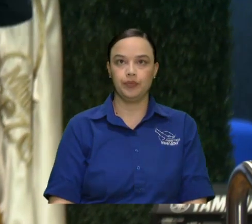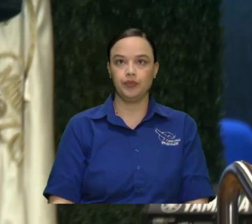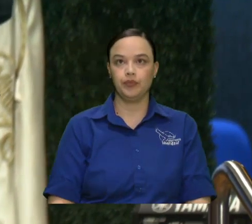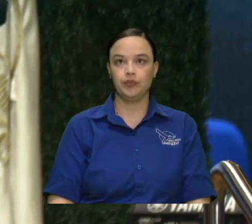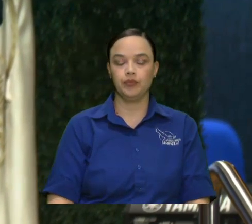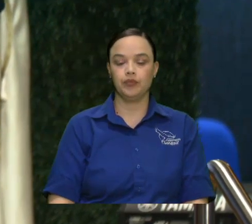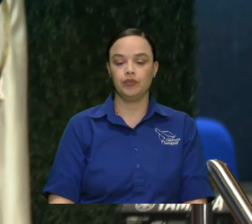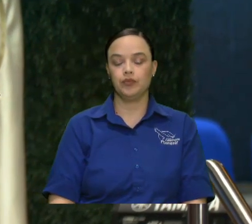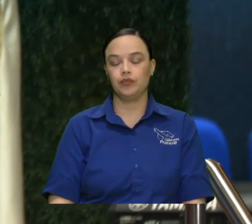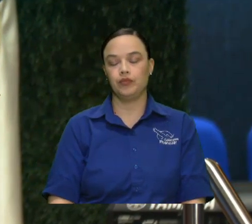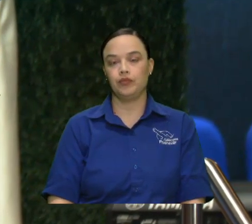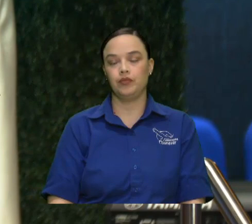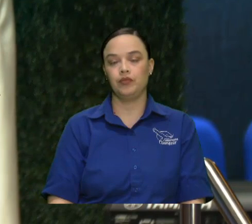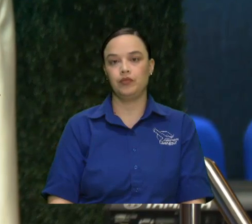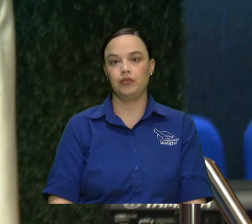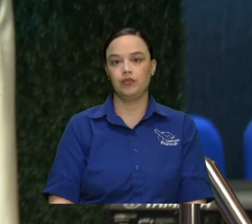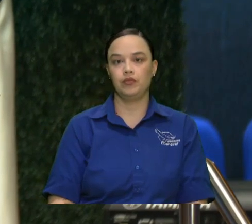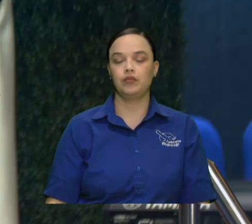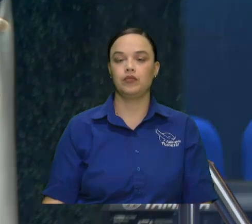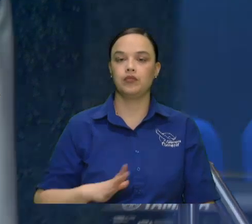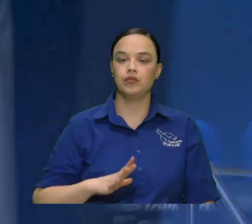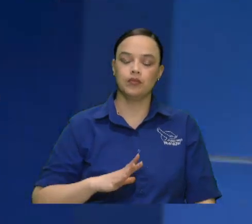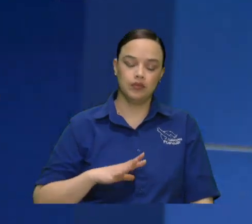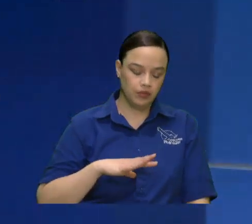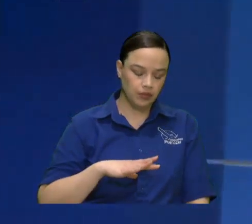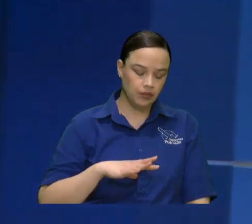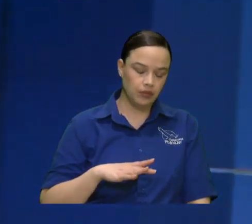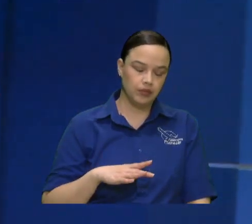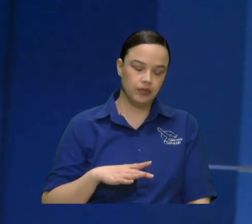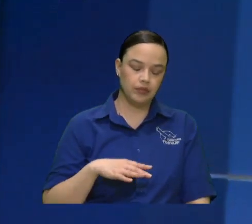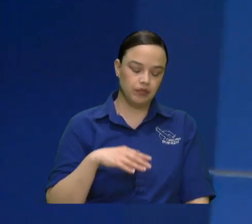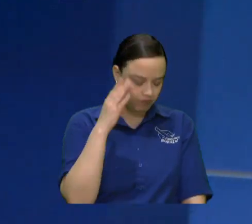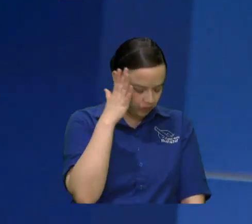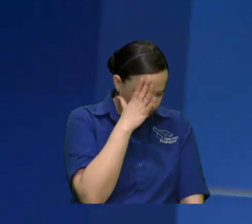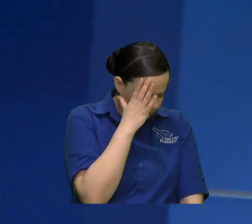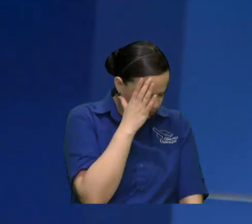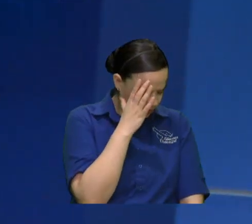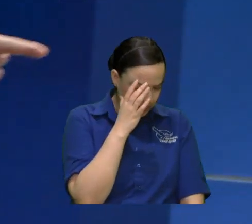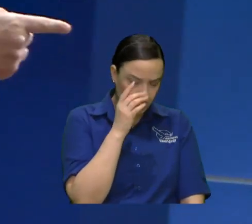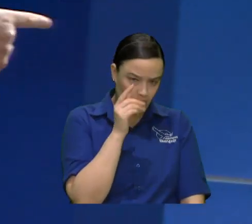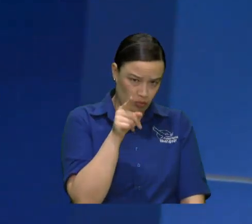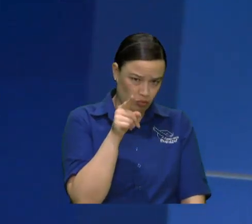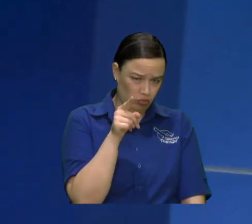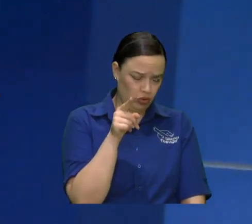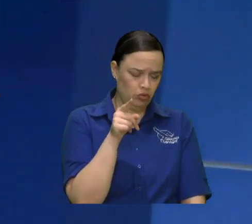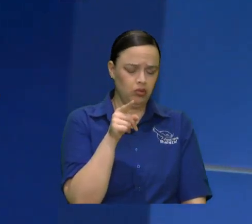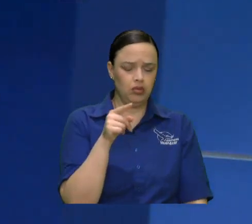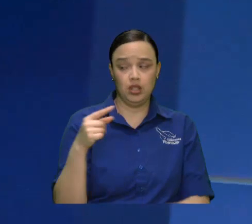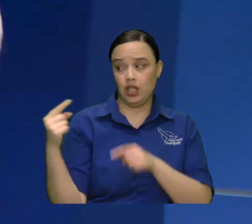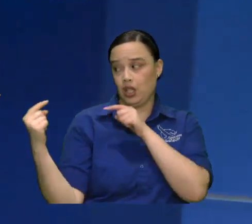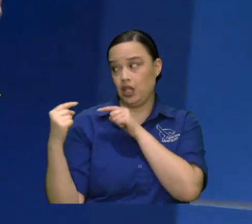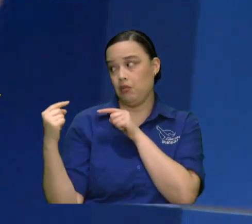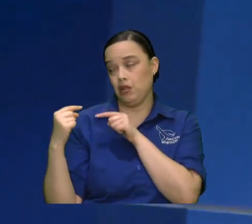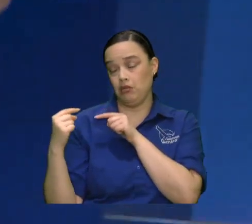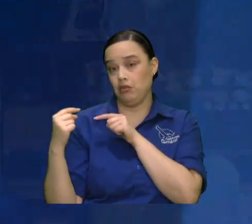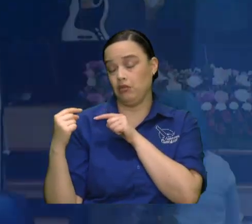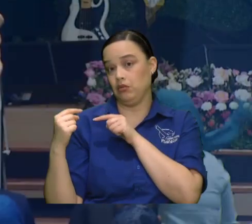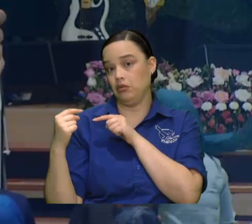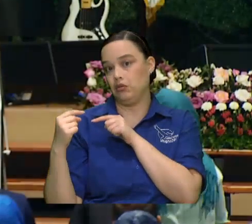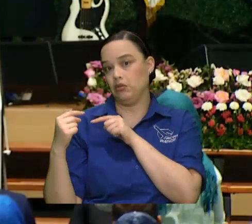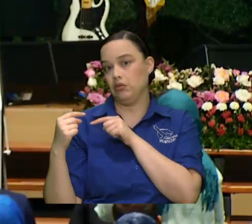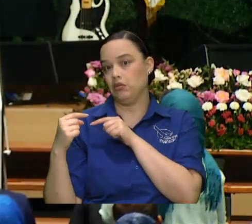hermano tienes que avergonzar a tus enemigos tienes que reconocerlo si estás teniendo